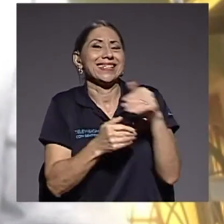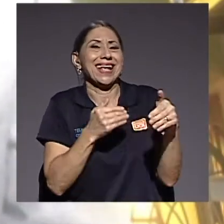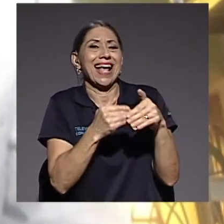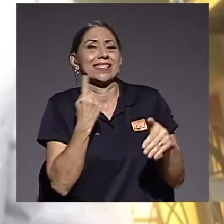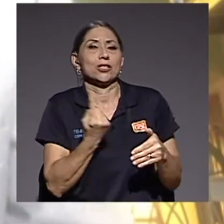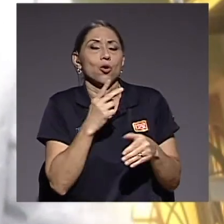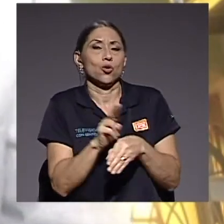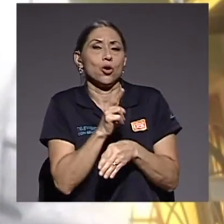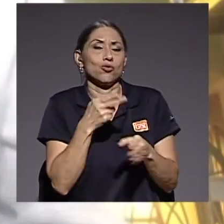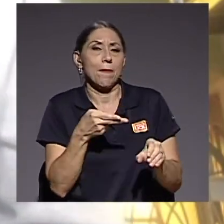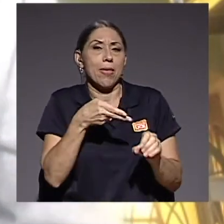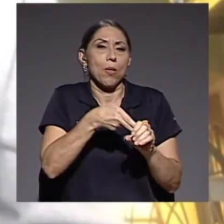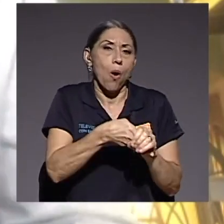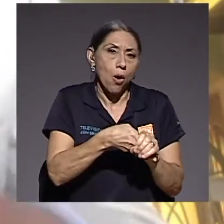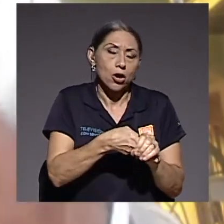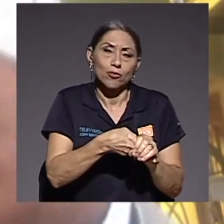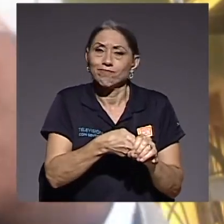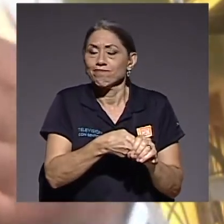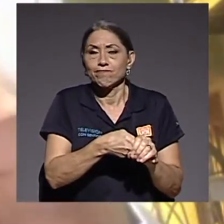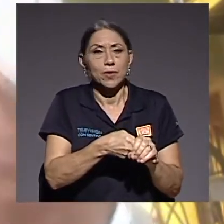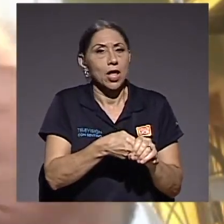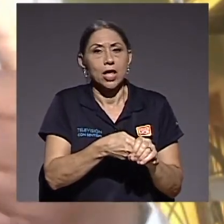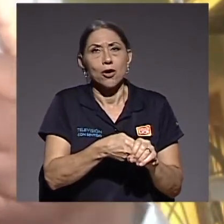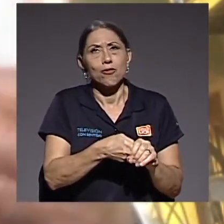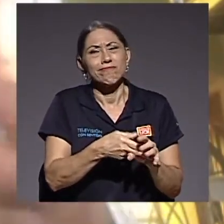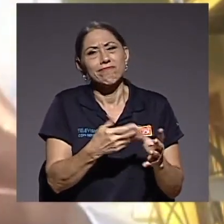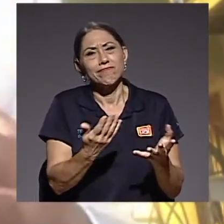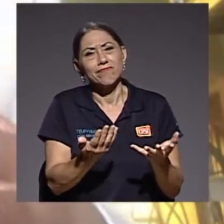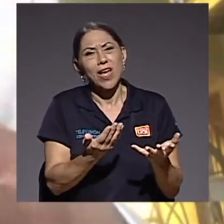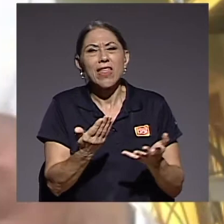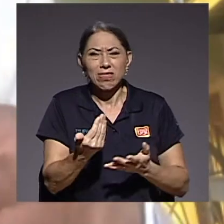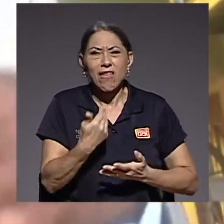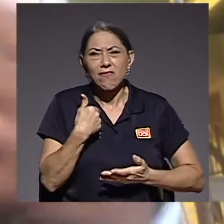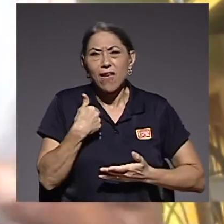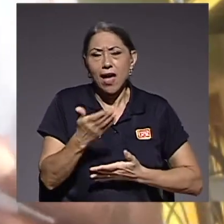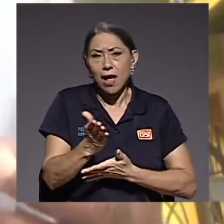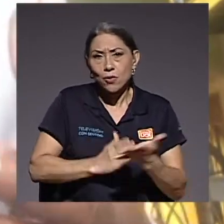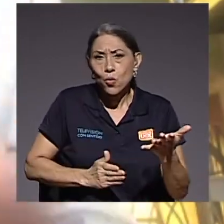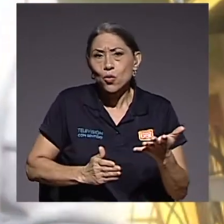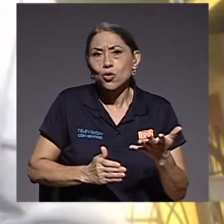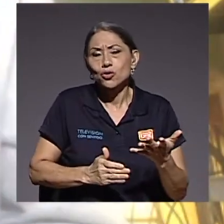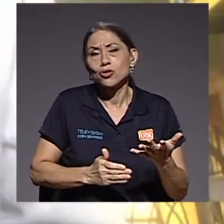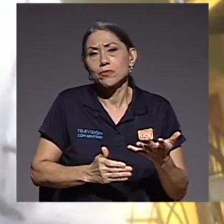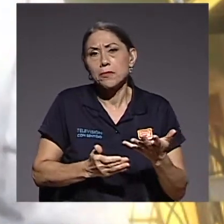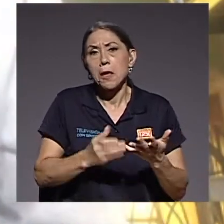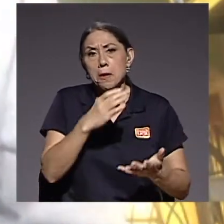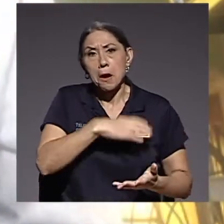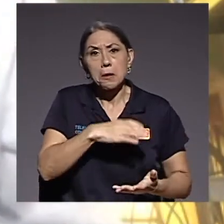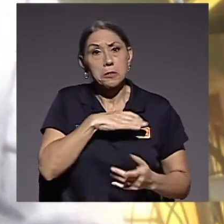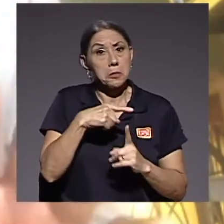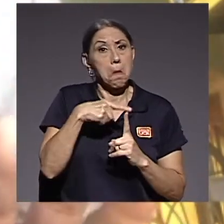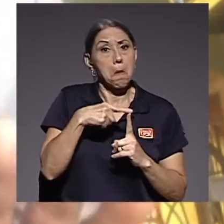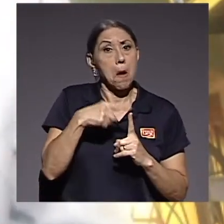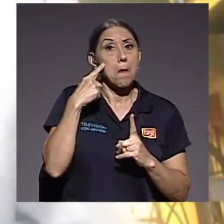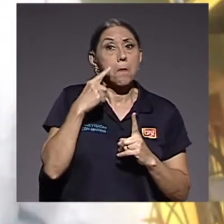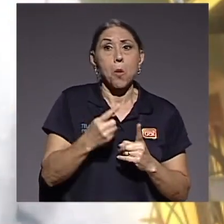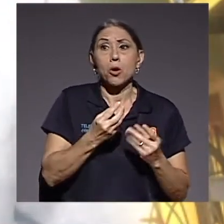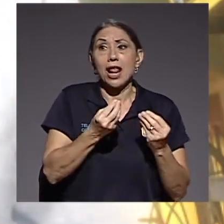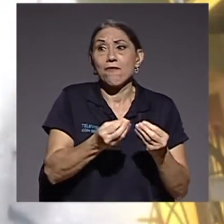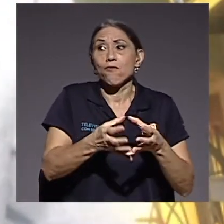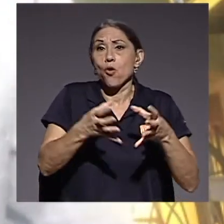no sería de ninguna manera, o tendría algún elemento por el volumen, pero no en sí por la